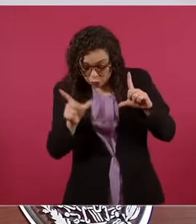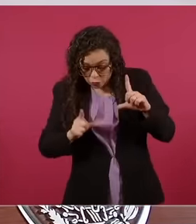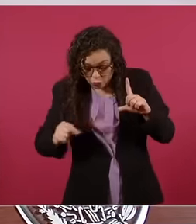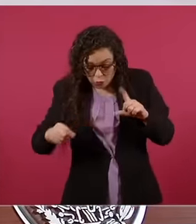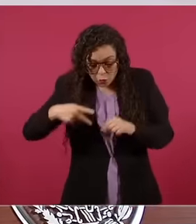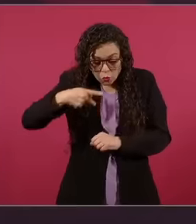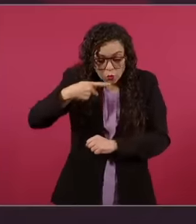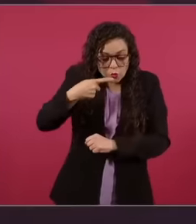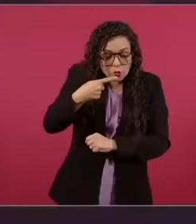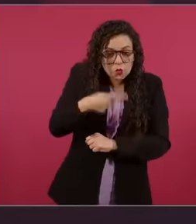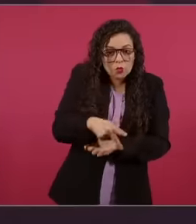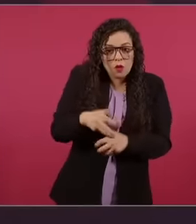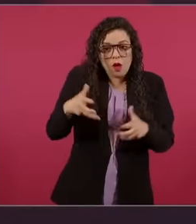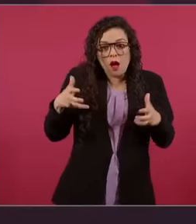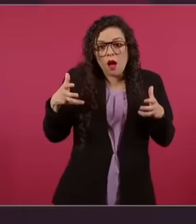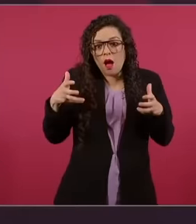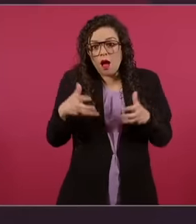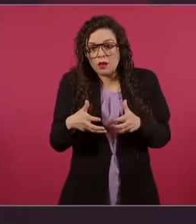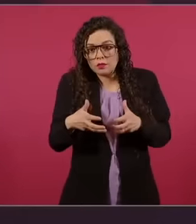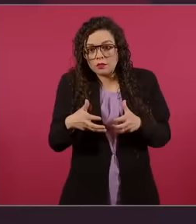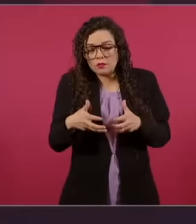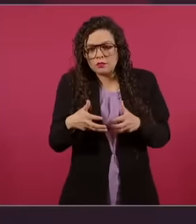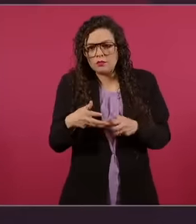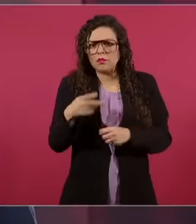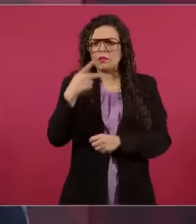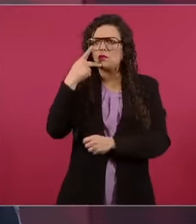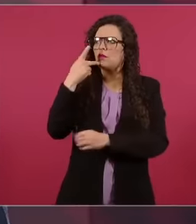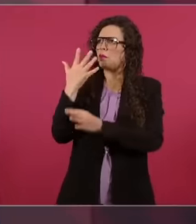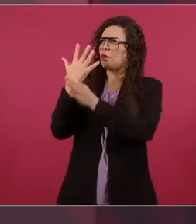como la rayuela de la jornada.